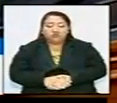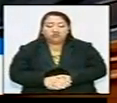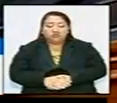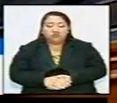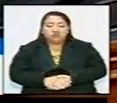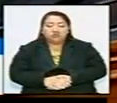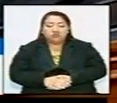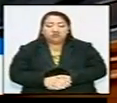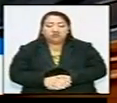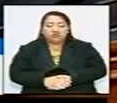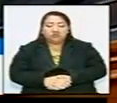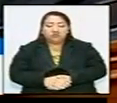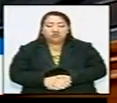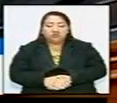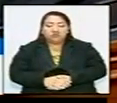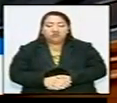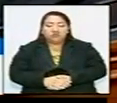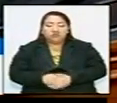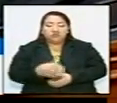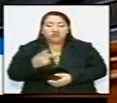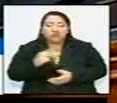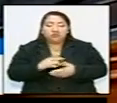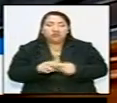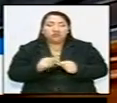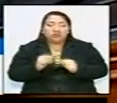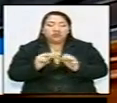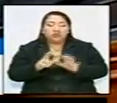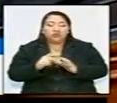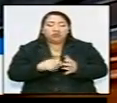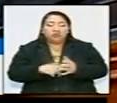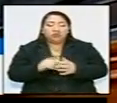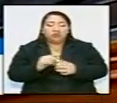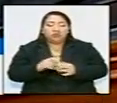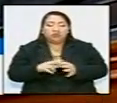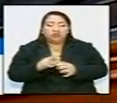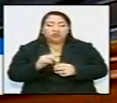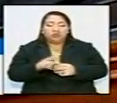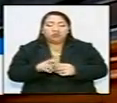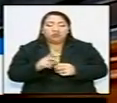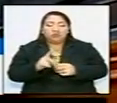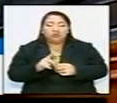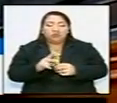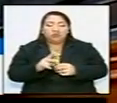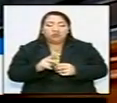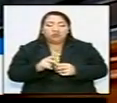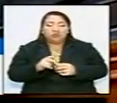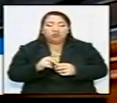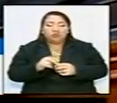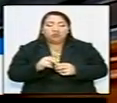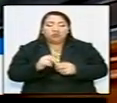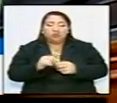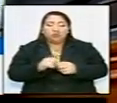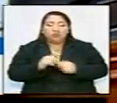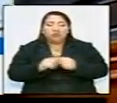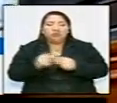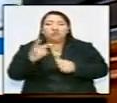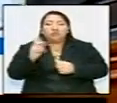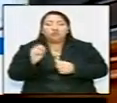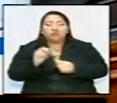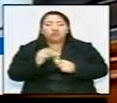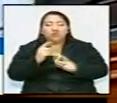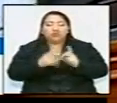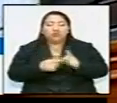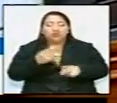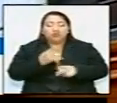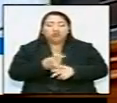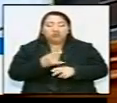está consignado en el numeral 8.8, página 32 del informe número 20. Las